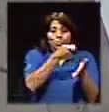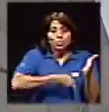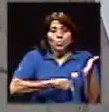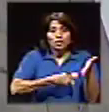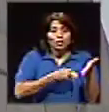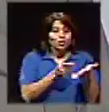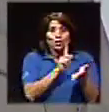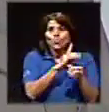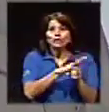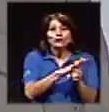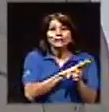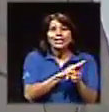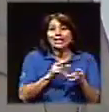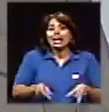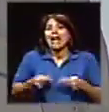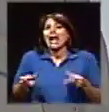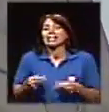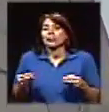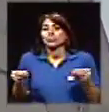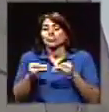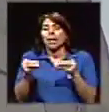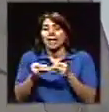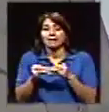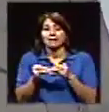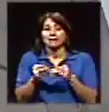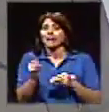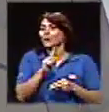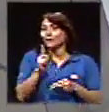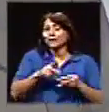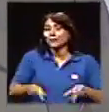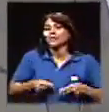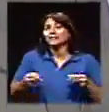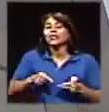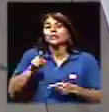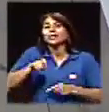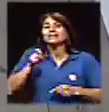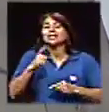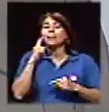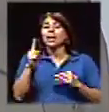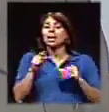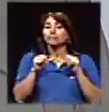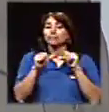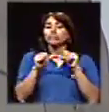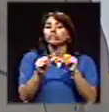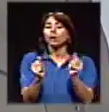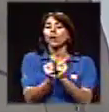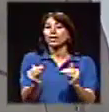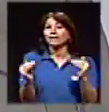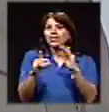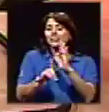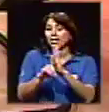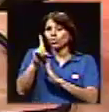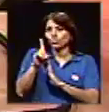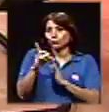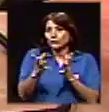estamos gastando lo que se necesita para mantener el nivel de desarrollo, si queremos que crezca el país. Claro, e incluso la calidad de la educación